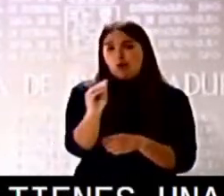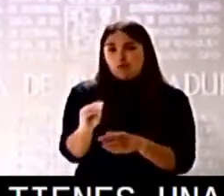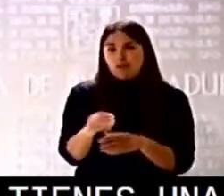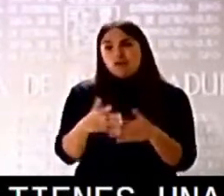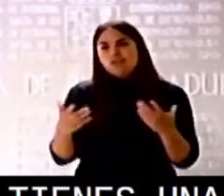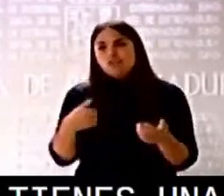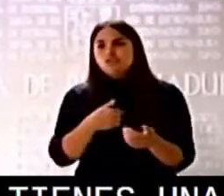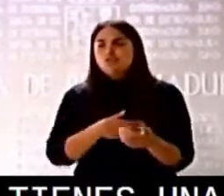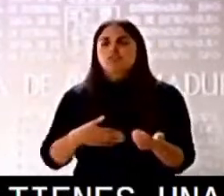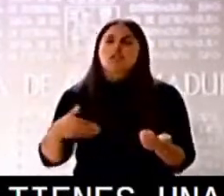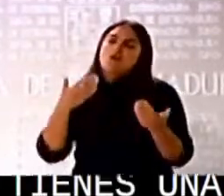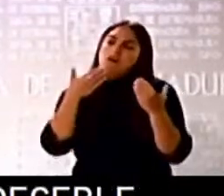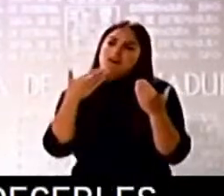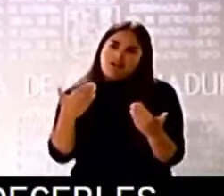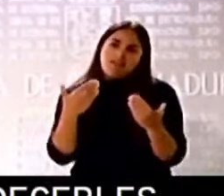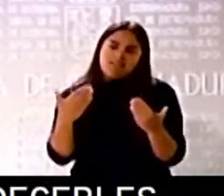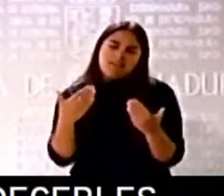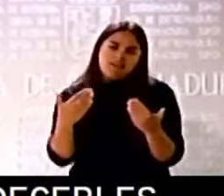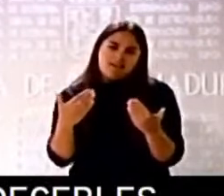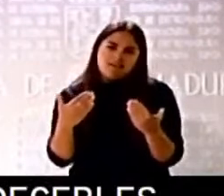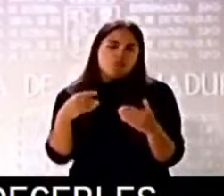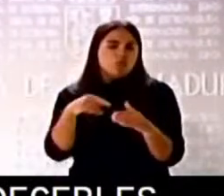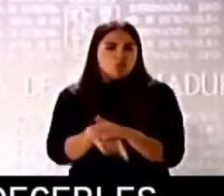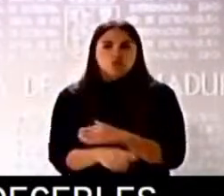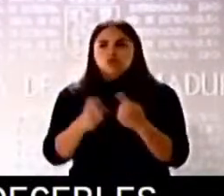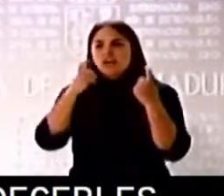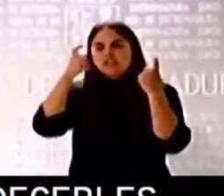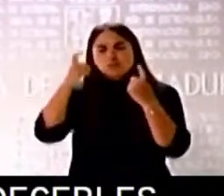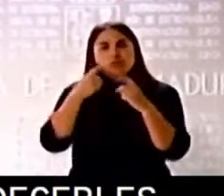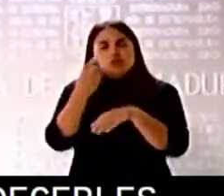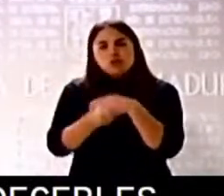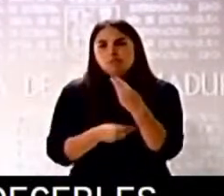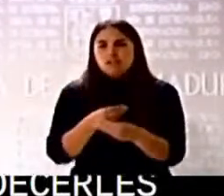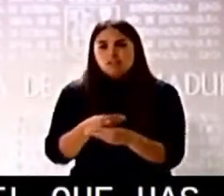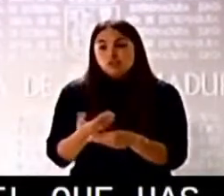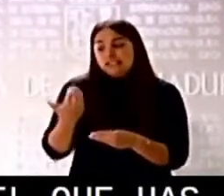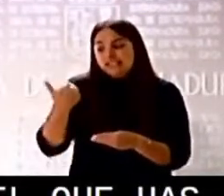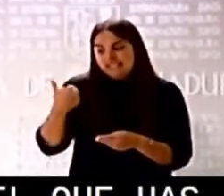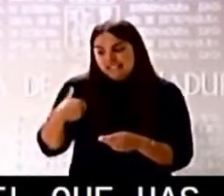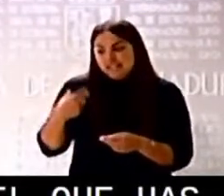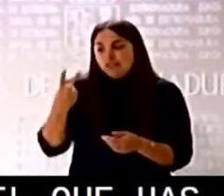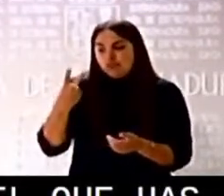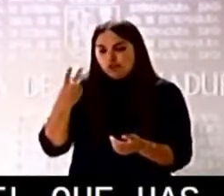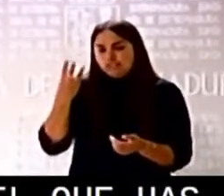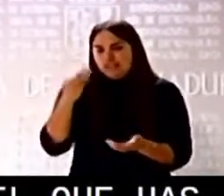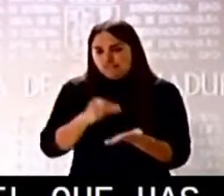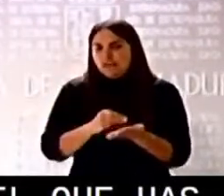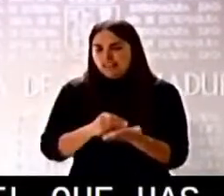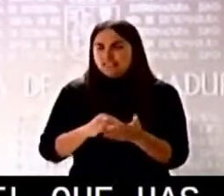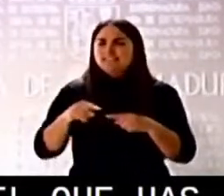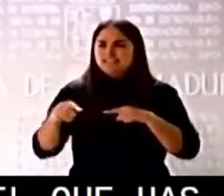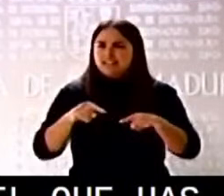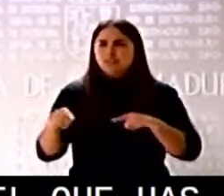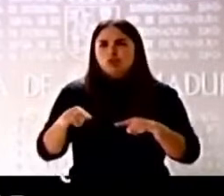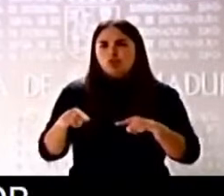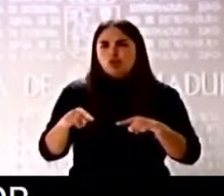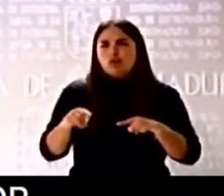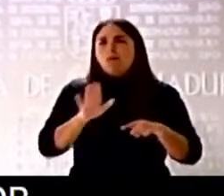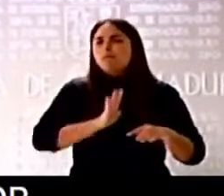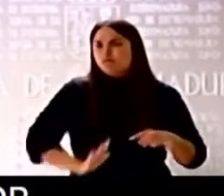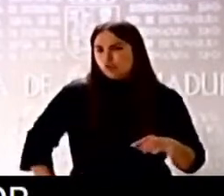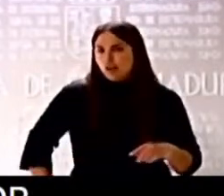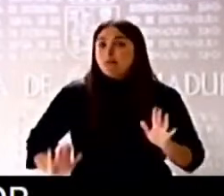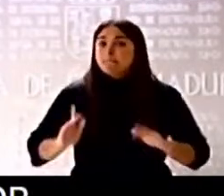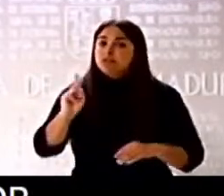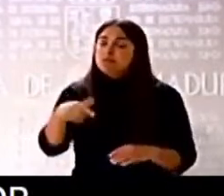quiero agradecerle enormemente el esfuerzo de este tiempo, en el que ha sido ya por 2 o 3 ocasiones el director transitorio, pero lo más importante,